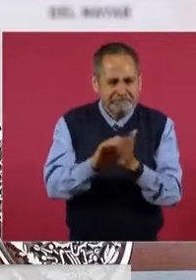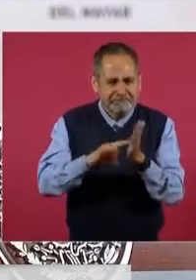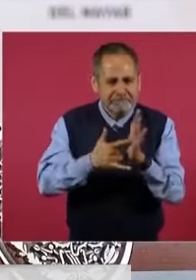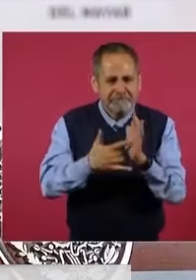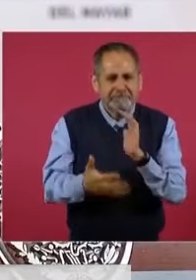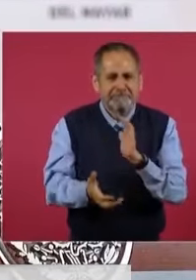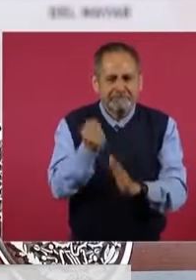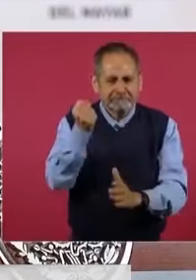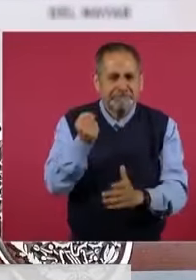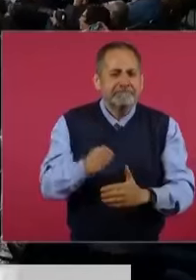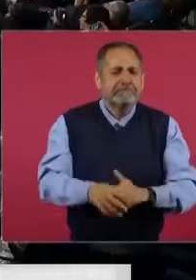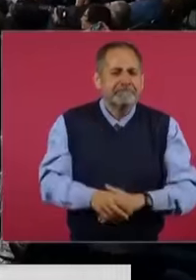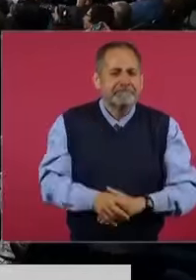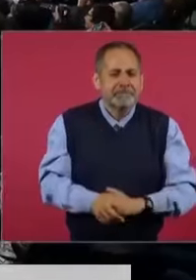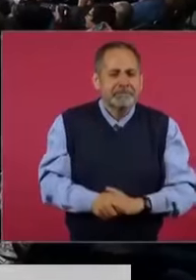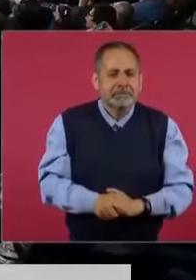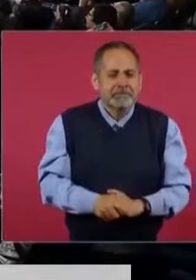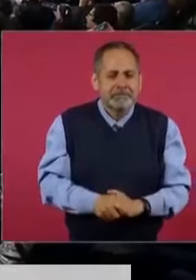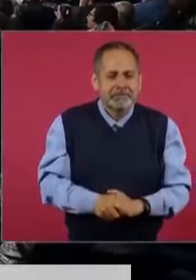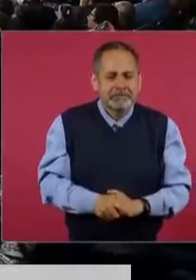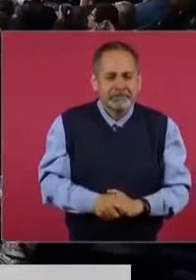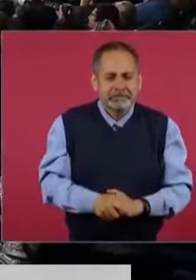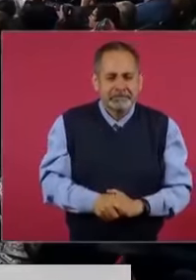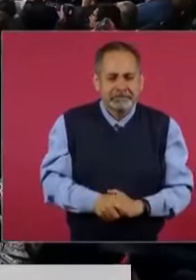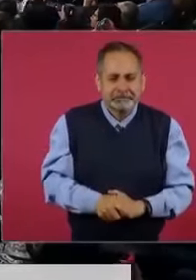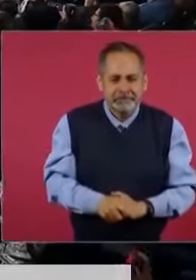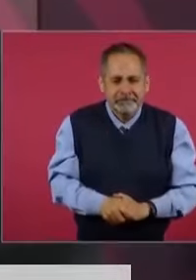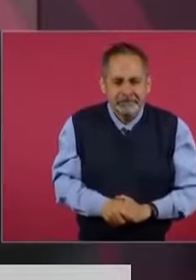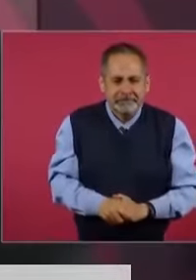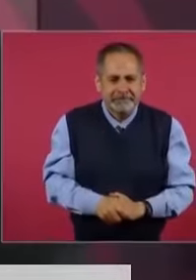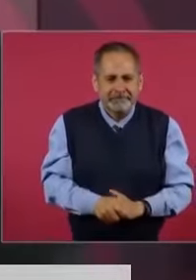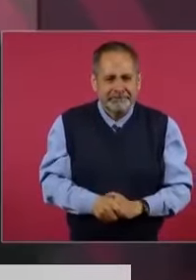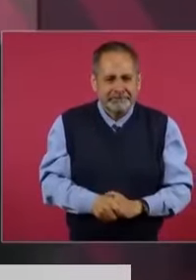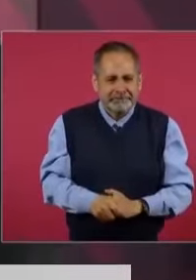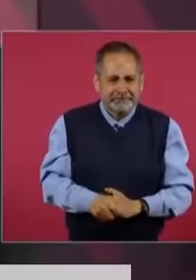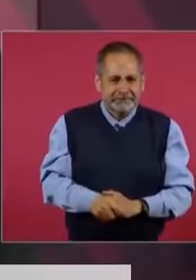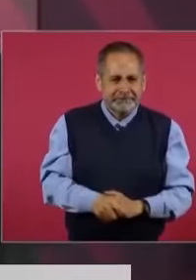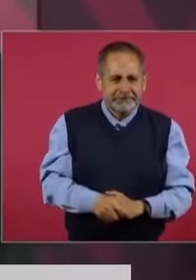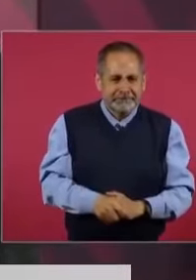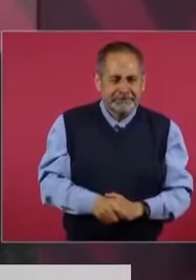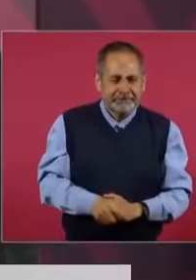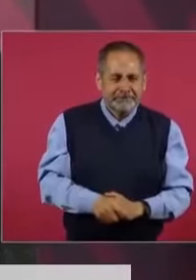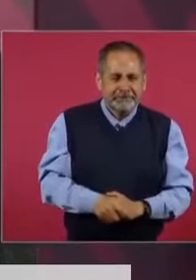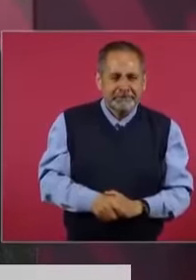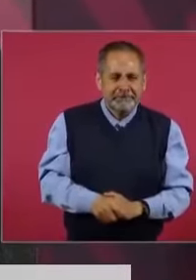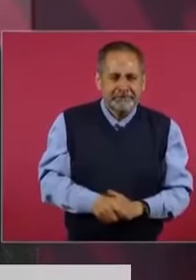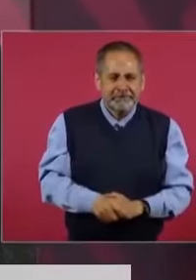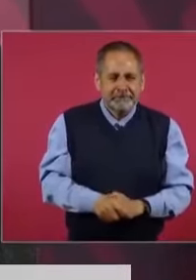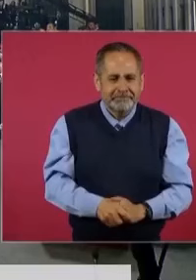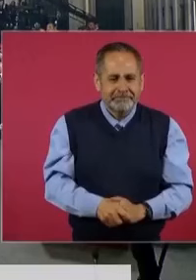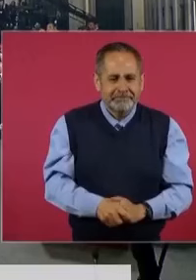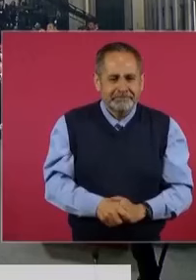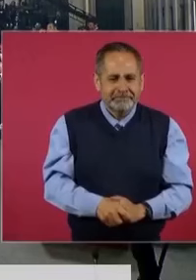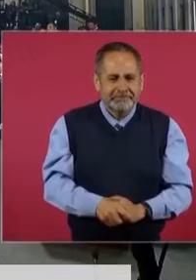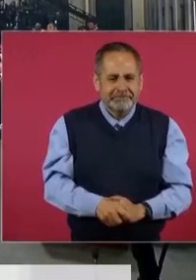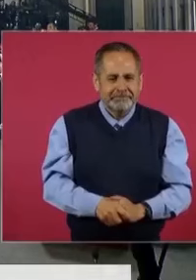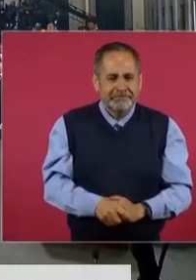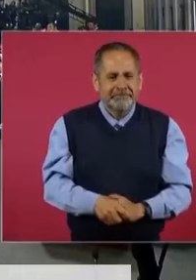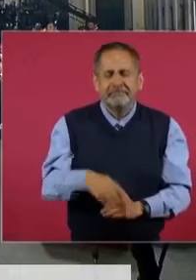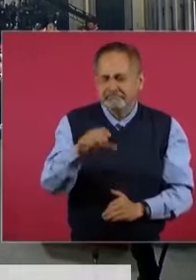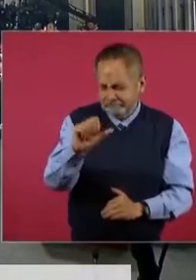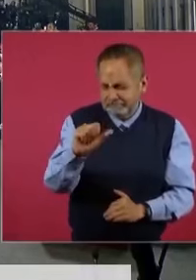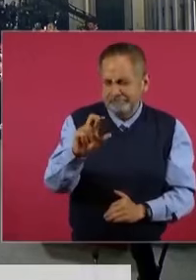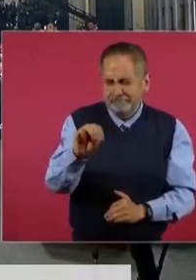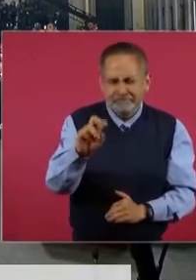tiempo en promedio una hora y media 2 horas eh estaban abiertas a la prensa hubo muchísima prensa de la oposición